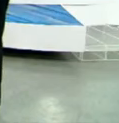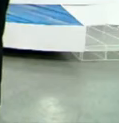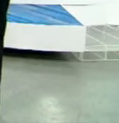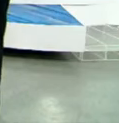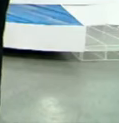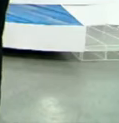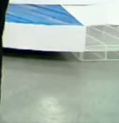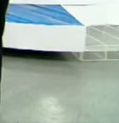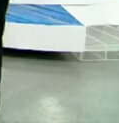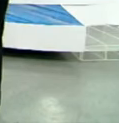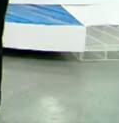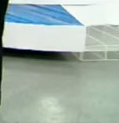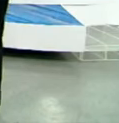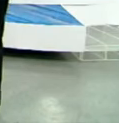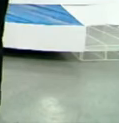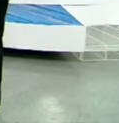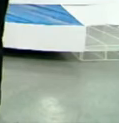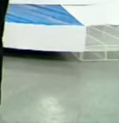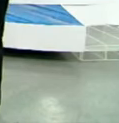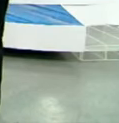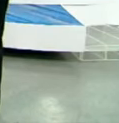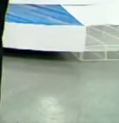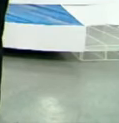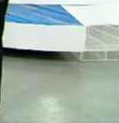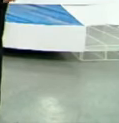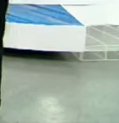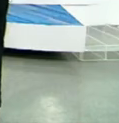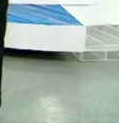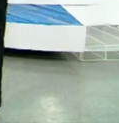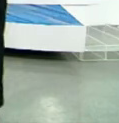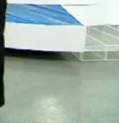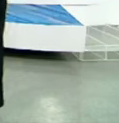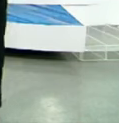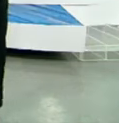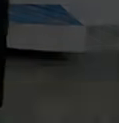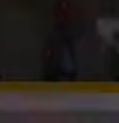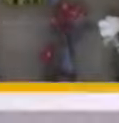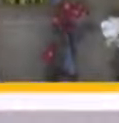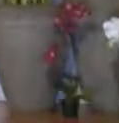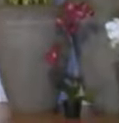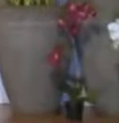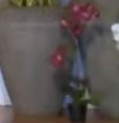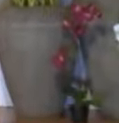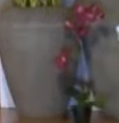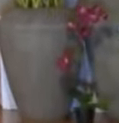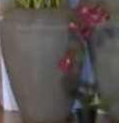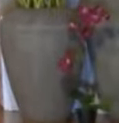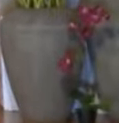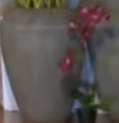de esto. Mantengan la calma, estamos aquí y los mantendremos informados.